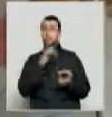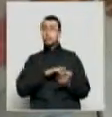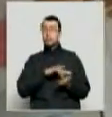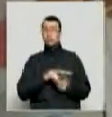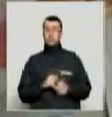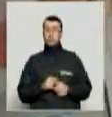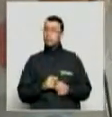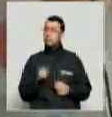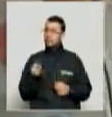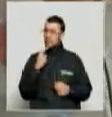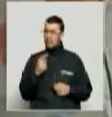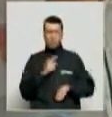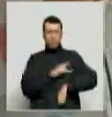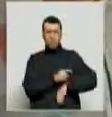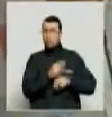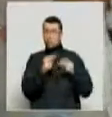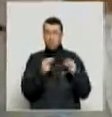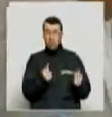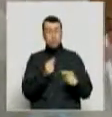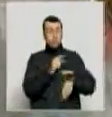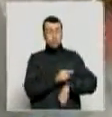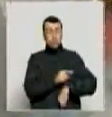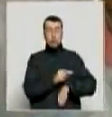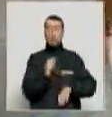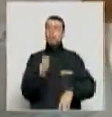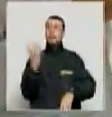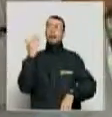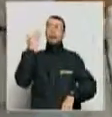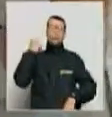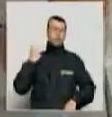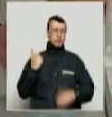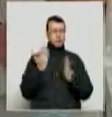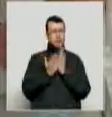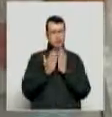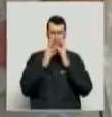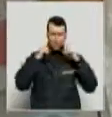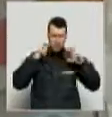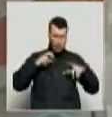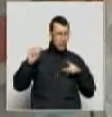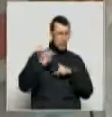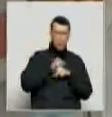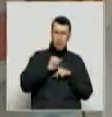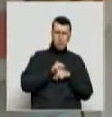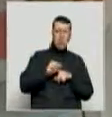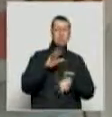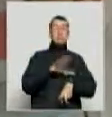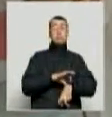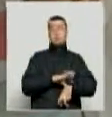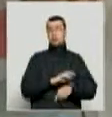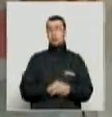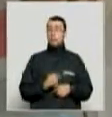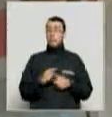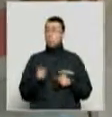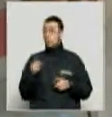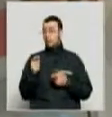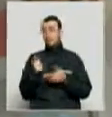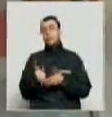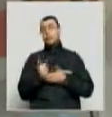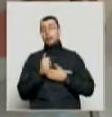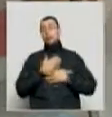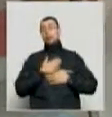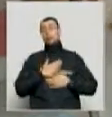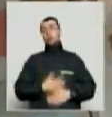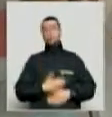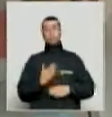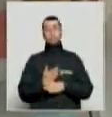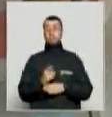que se hace en pocos minutos tiene que tener un soporte de muchos años de estudio y de práctica médica, pero a ustedes les va a solucionar un gran problema de